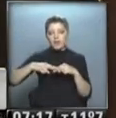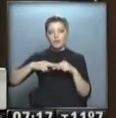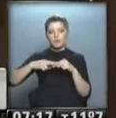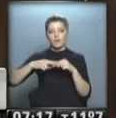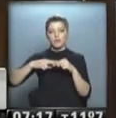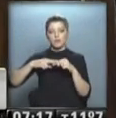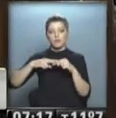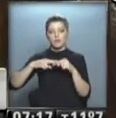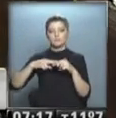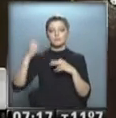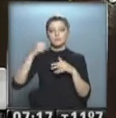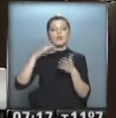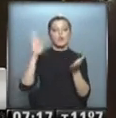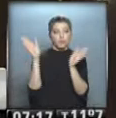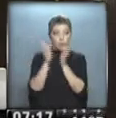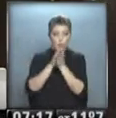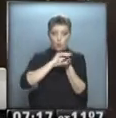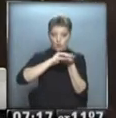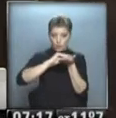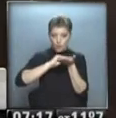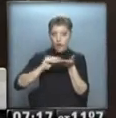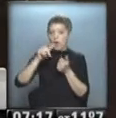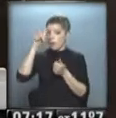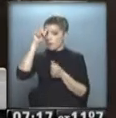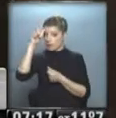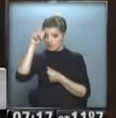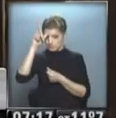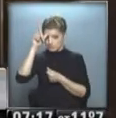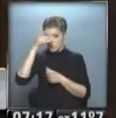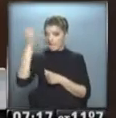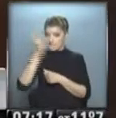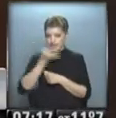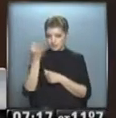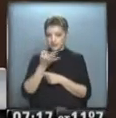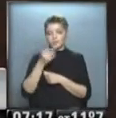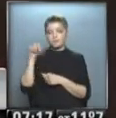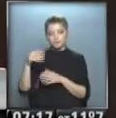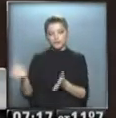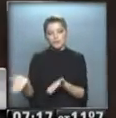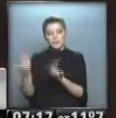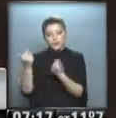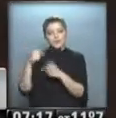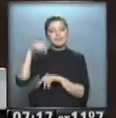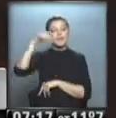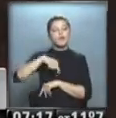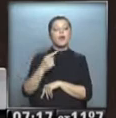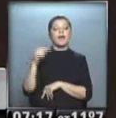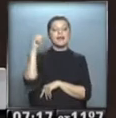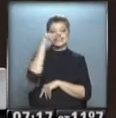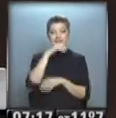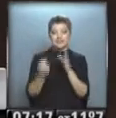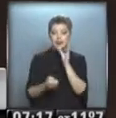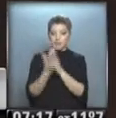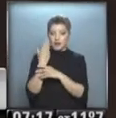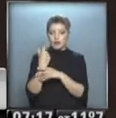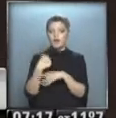a los abogados por personal policial especializado y hoy a las 7 de la mañana supuestamente empezaba